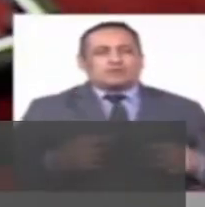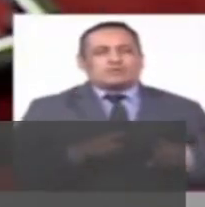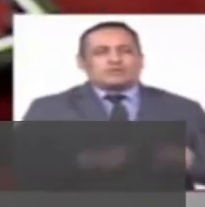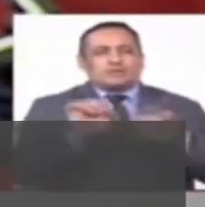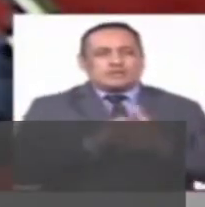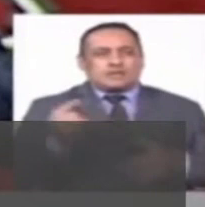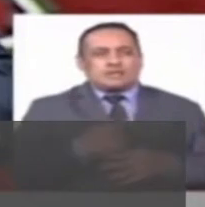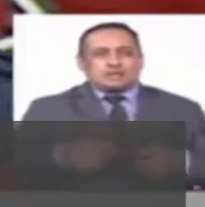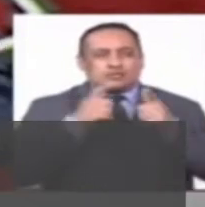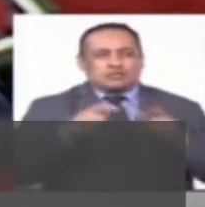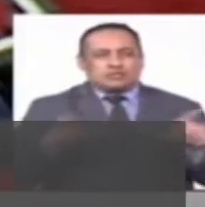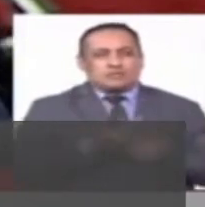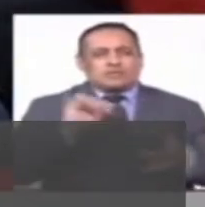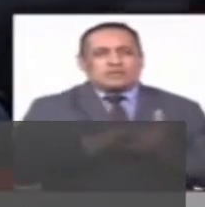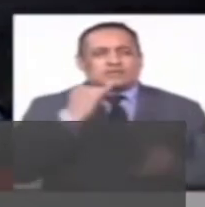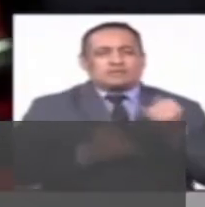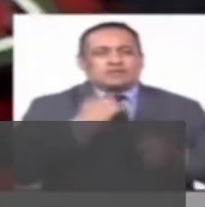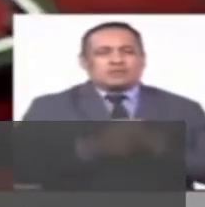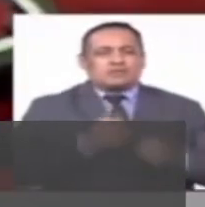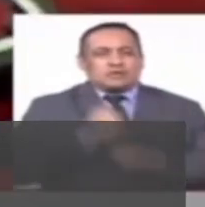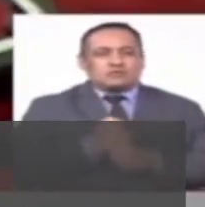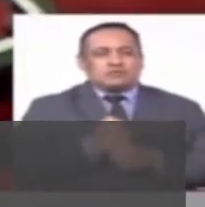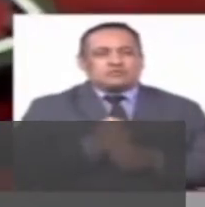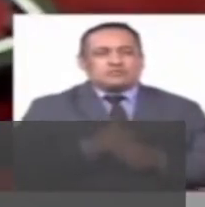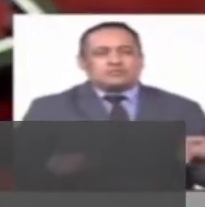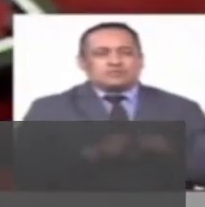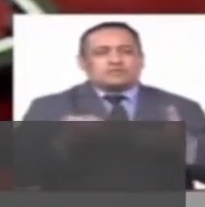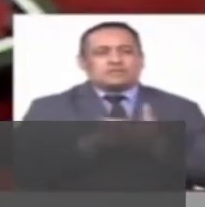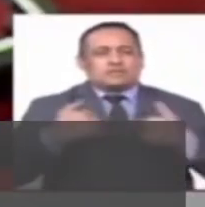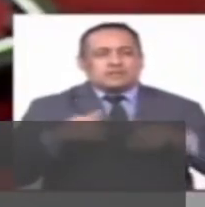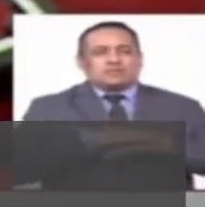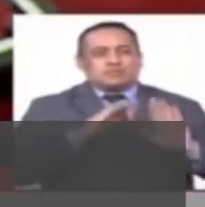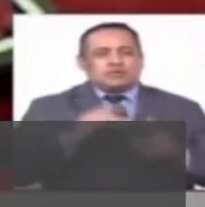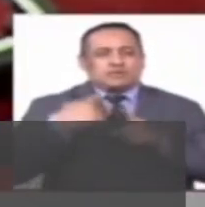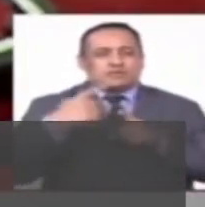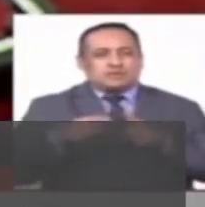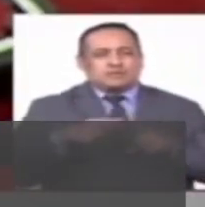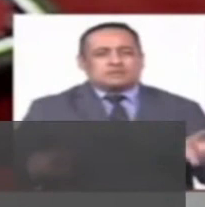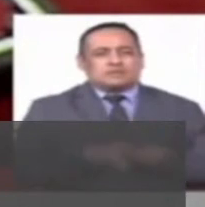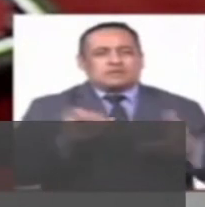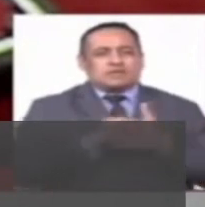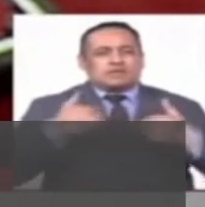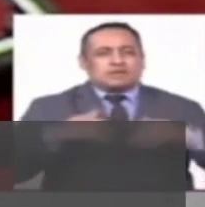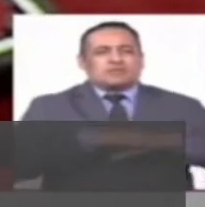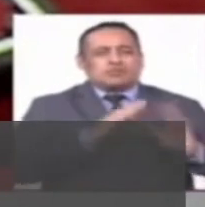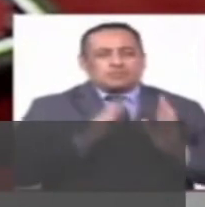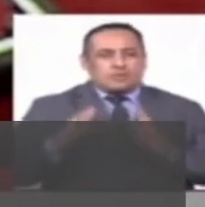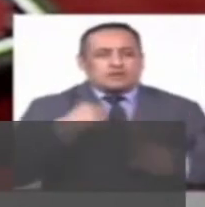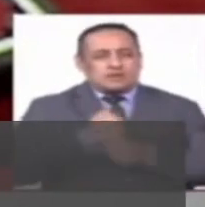el plan de Seguridad Ciudadana termina a fines de este año tenemos un plan multisectorial tenemos un plan